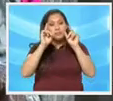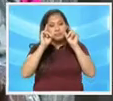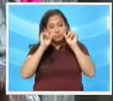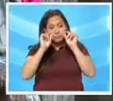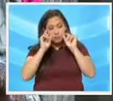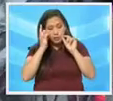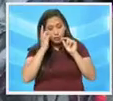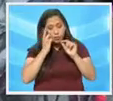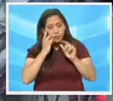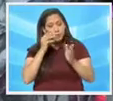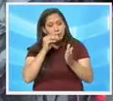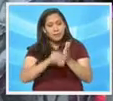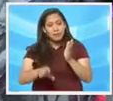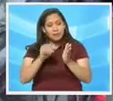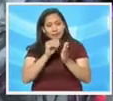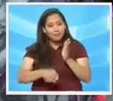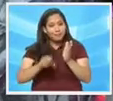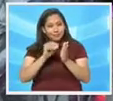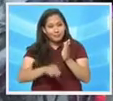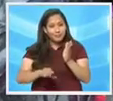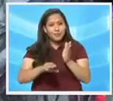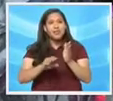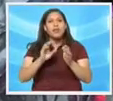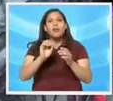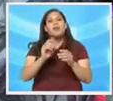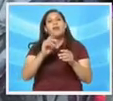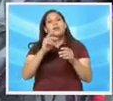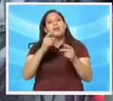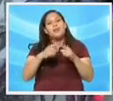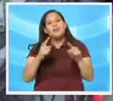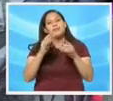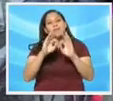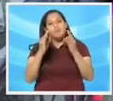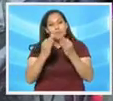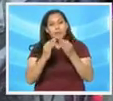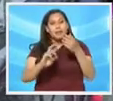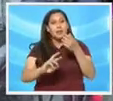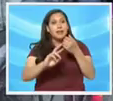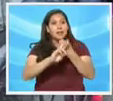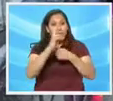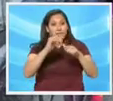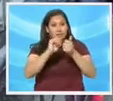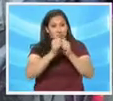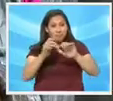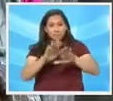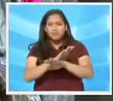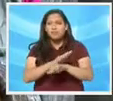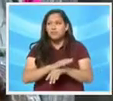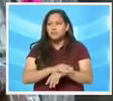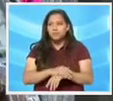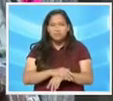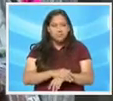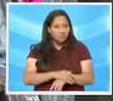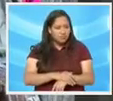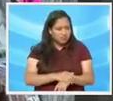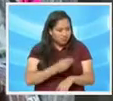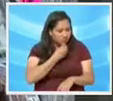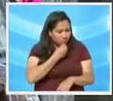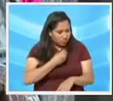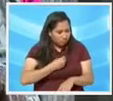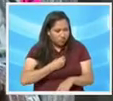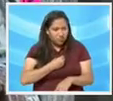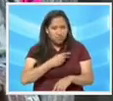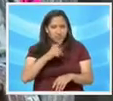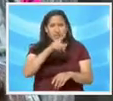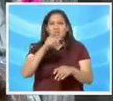con cualquier pretexto y en cualquier postura. En vez de revolucionar, gruñen y dicen que el destino les